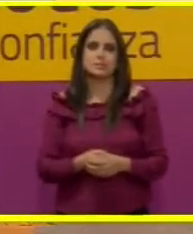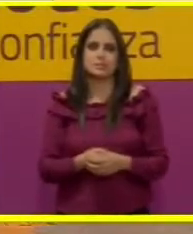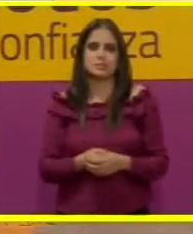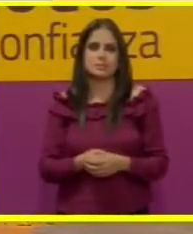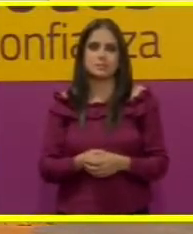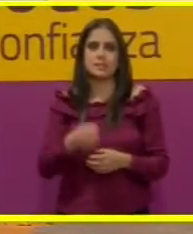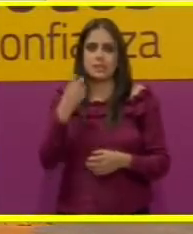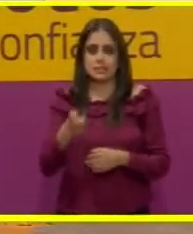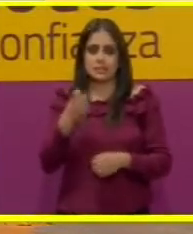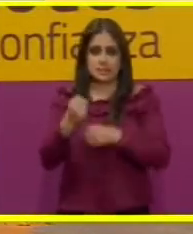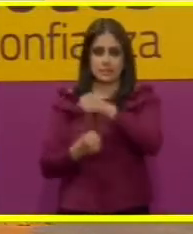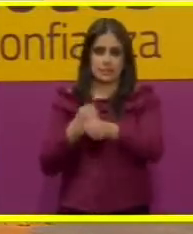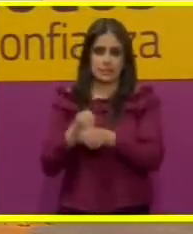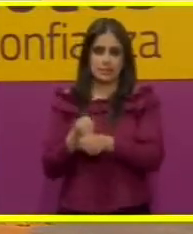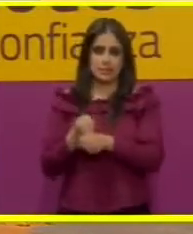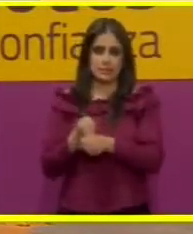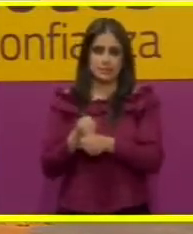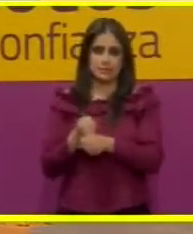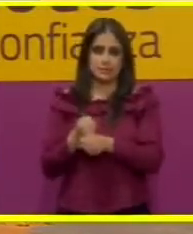Y en ese año,